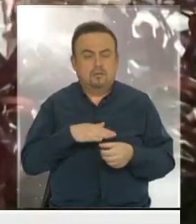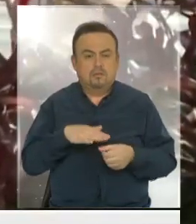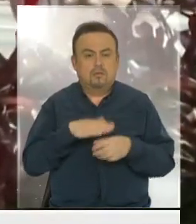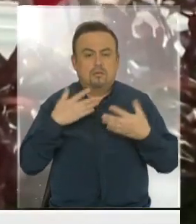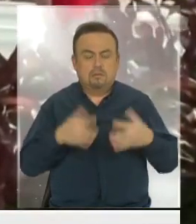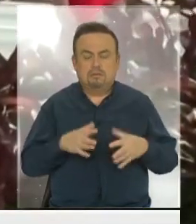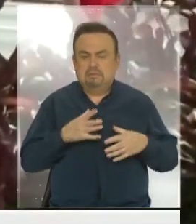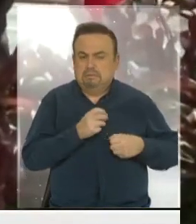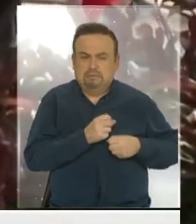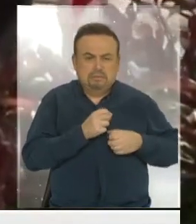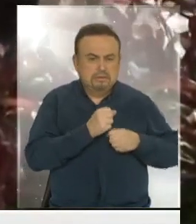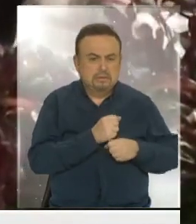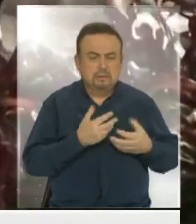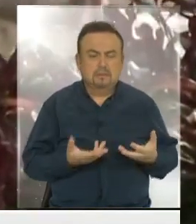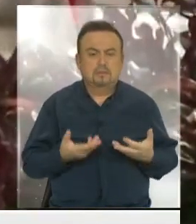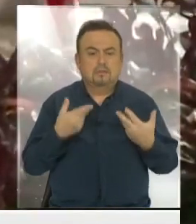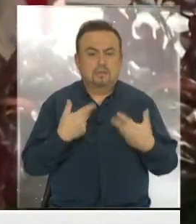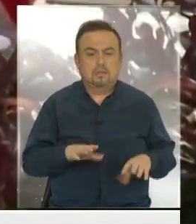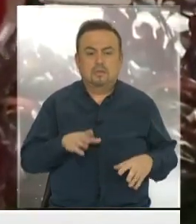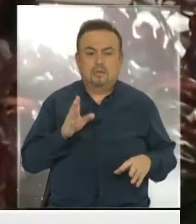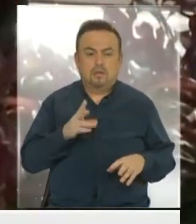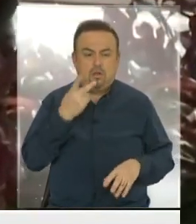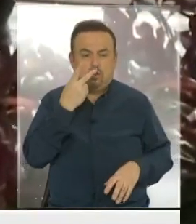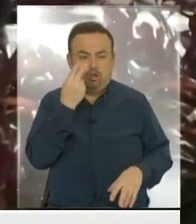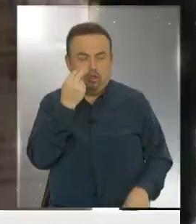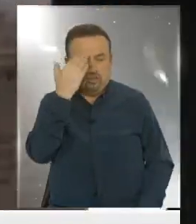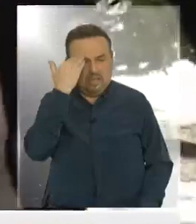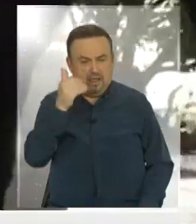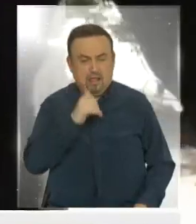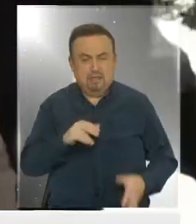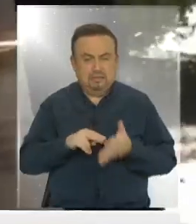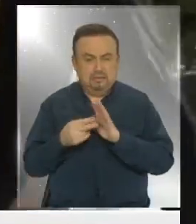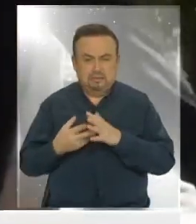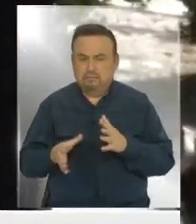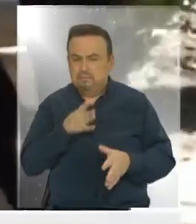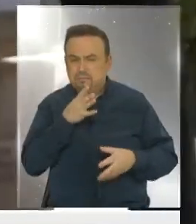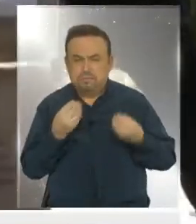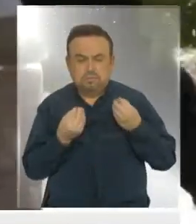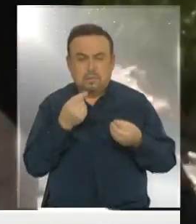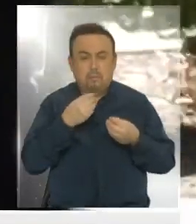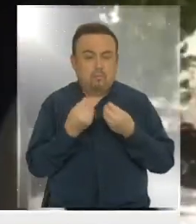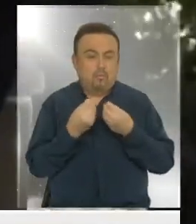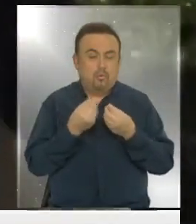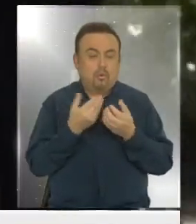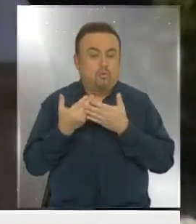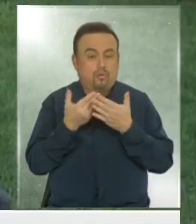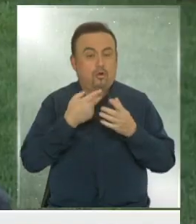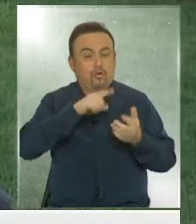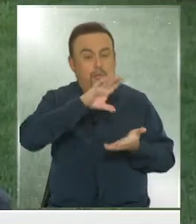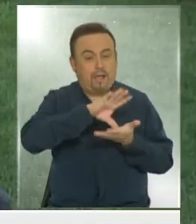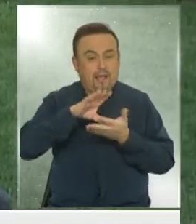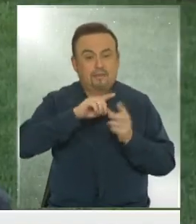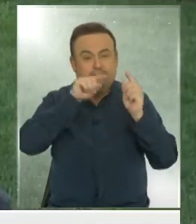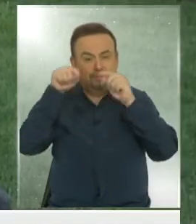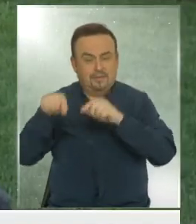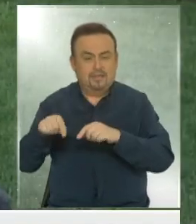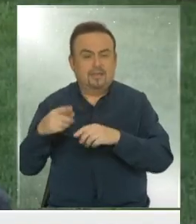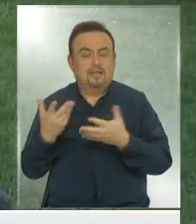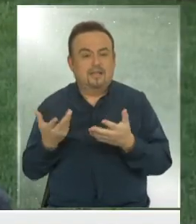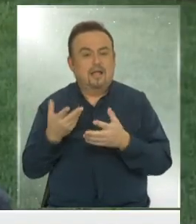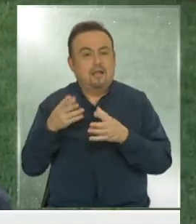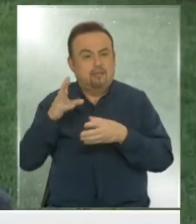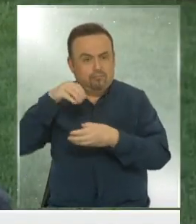de angustia, se terminan estos 12 días de angustia para los miles de estudiantes extranjeros que forman parte de un